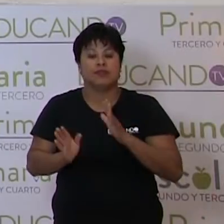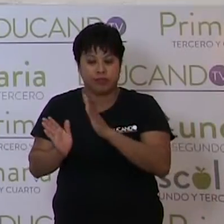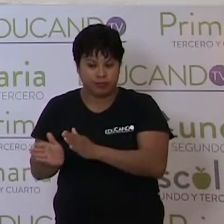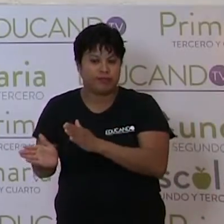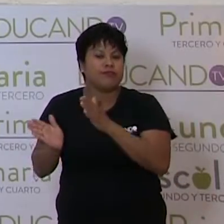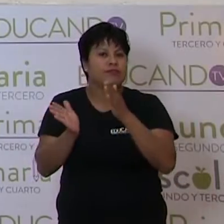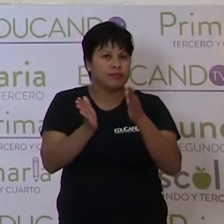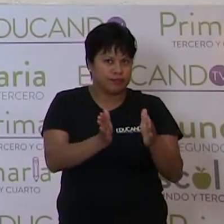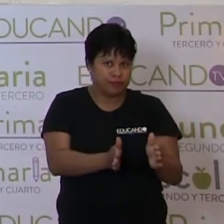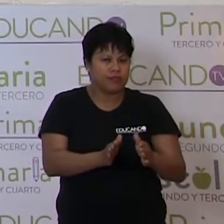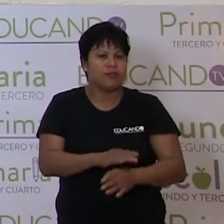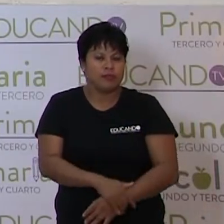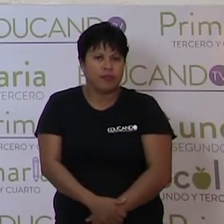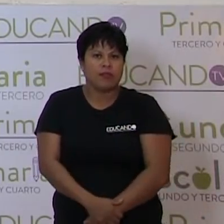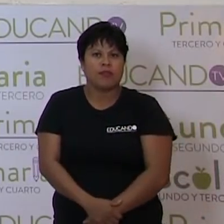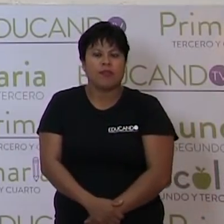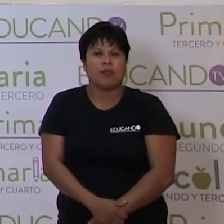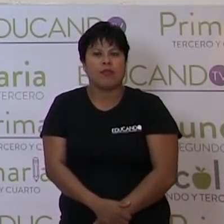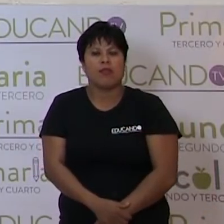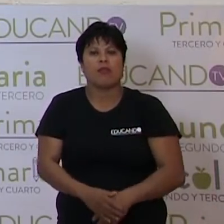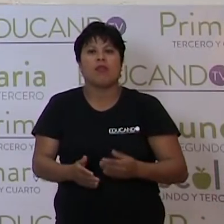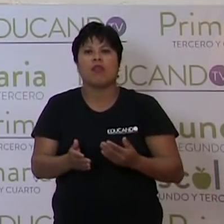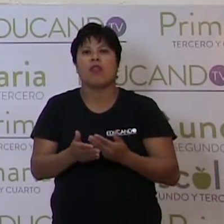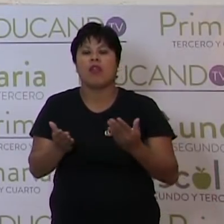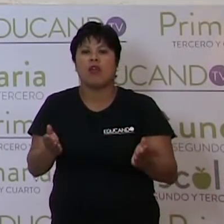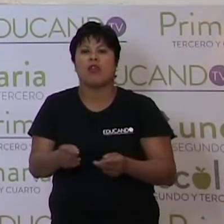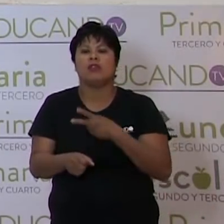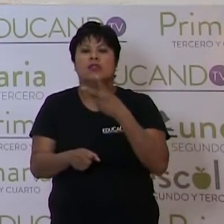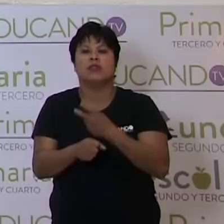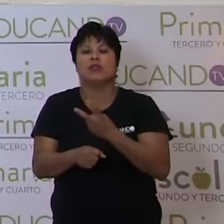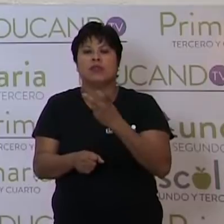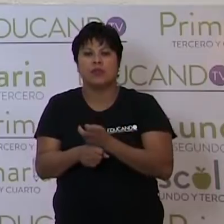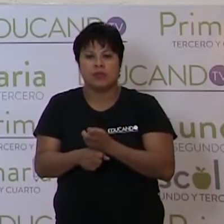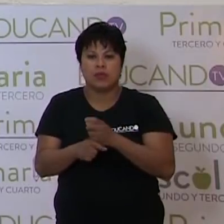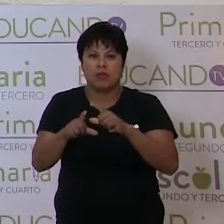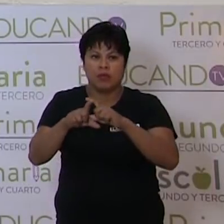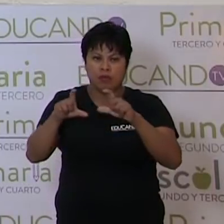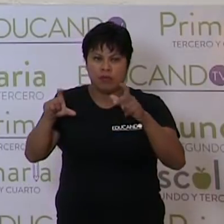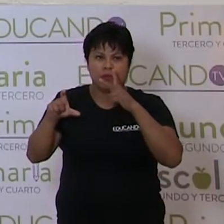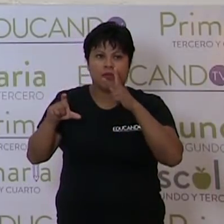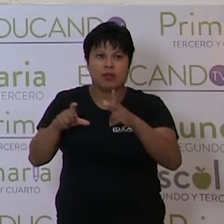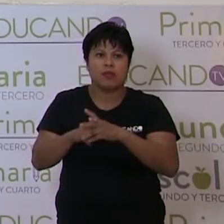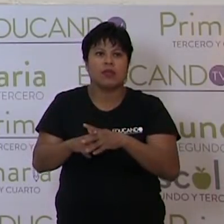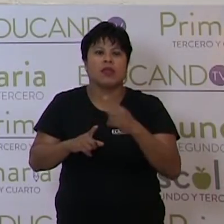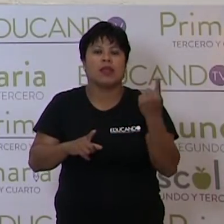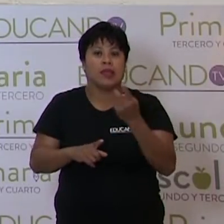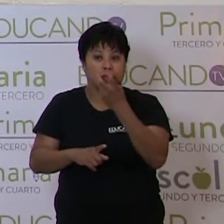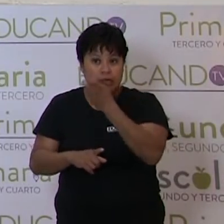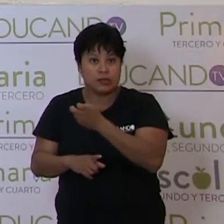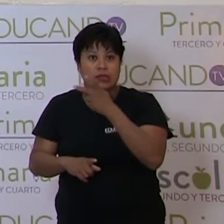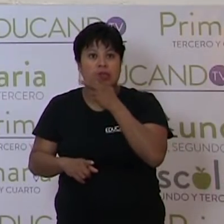pasar ahora al segundo texto que también